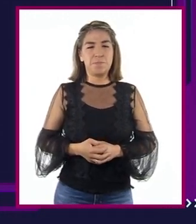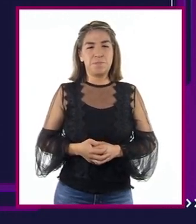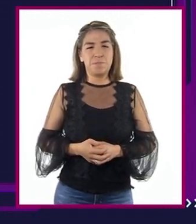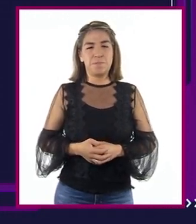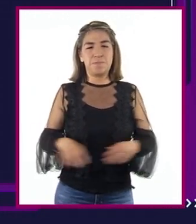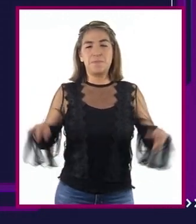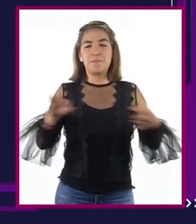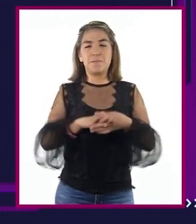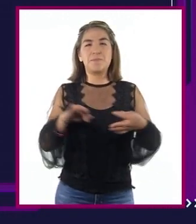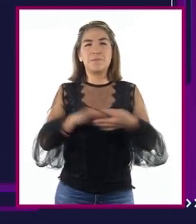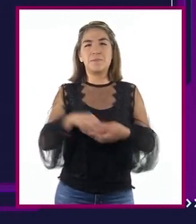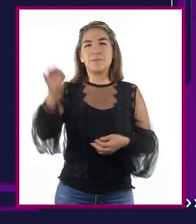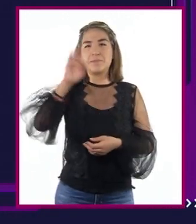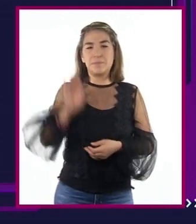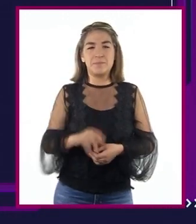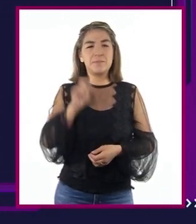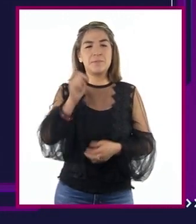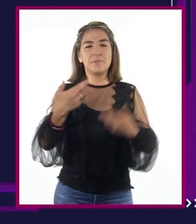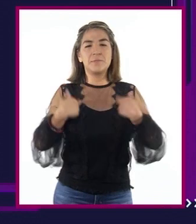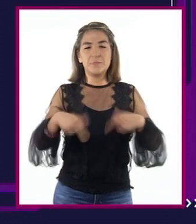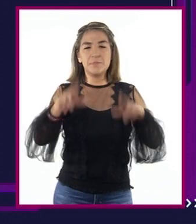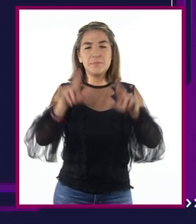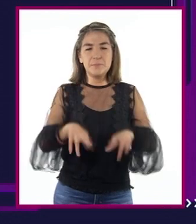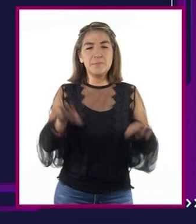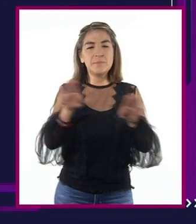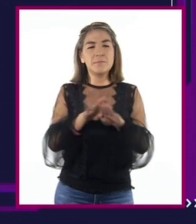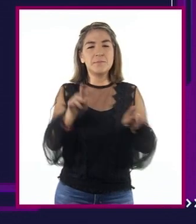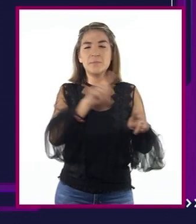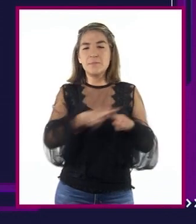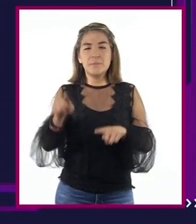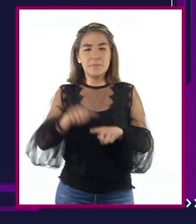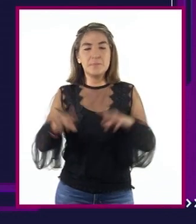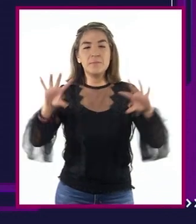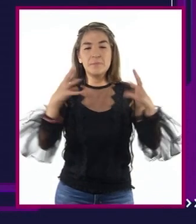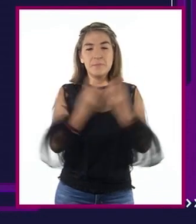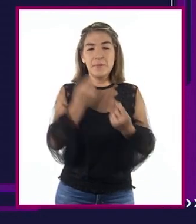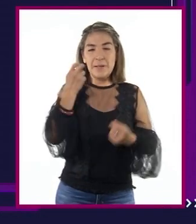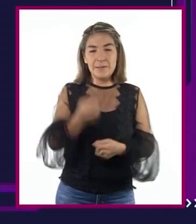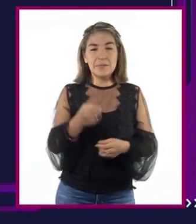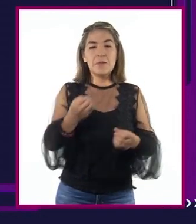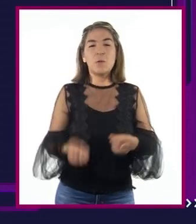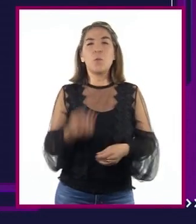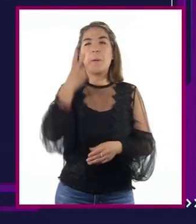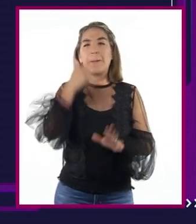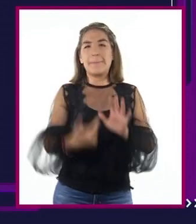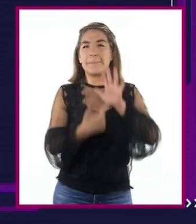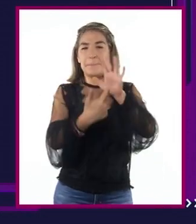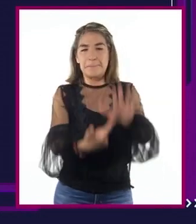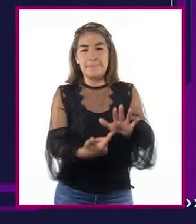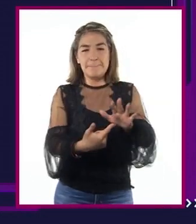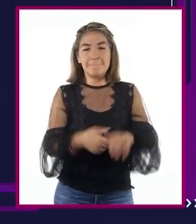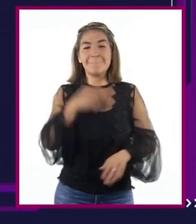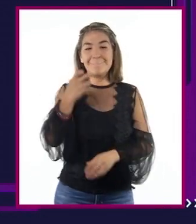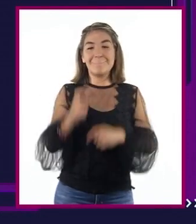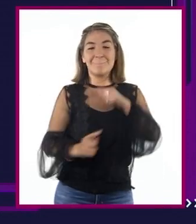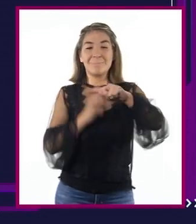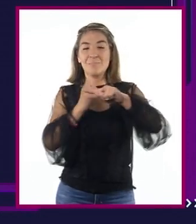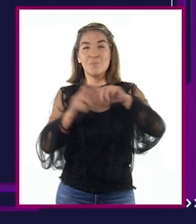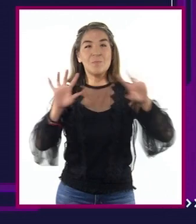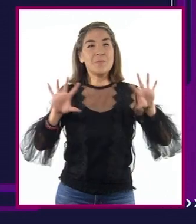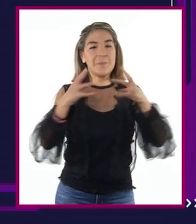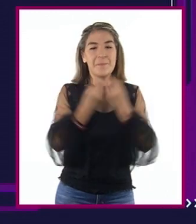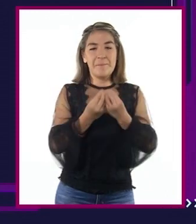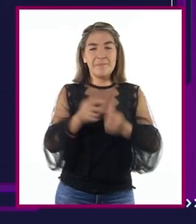el porcentaje que representa cada frecuencia absoluta respecto del tamaño de la muestra. La suma total debe